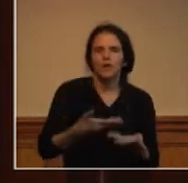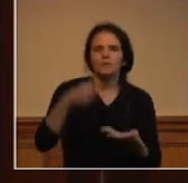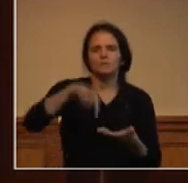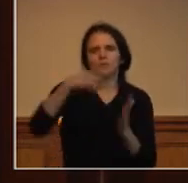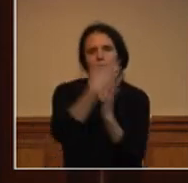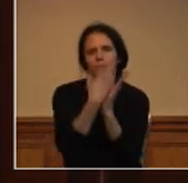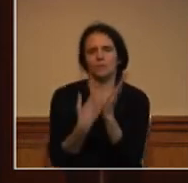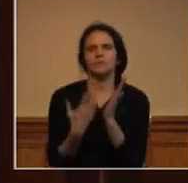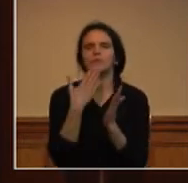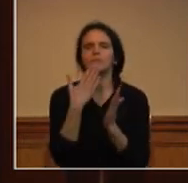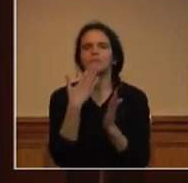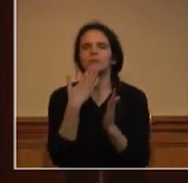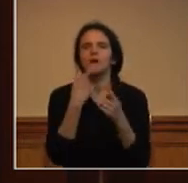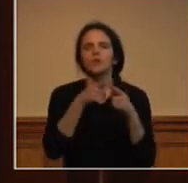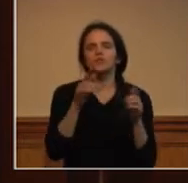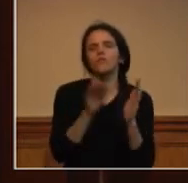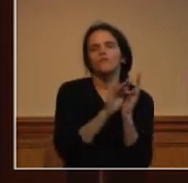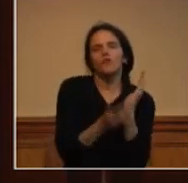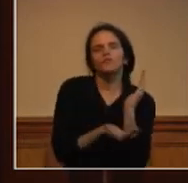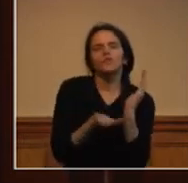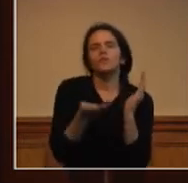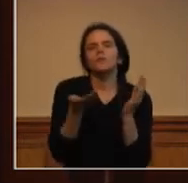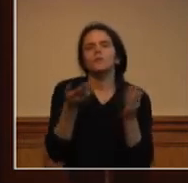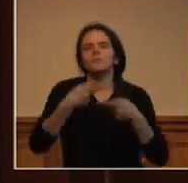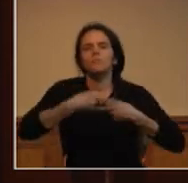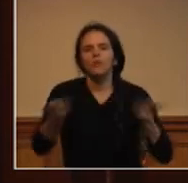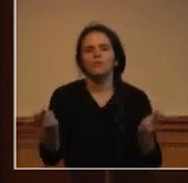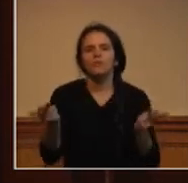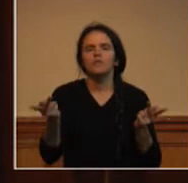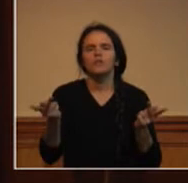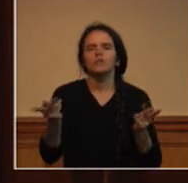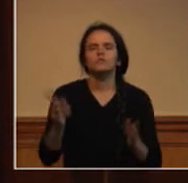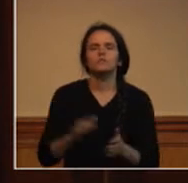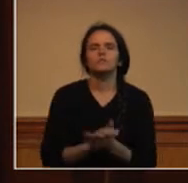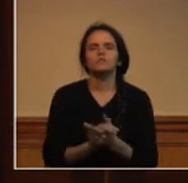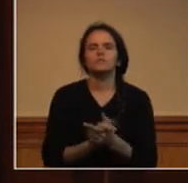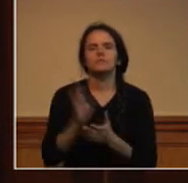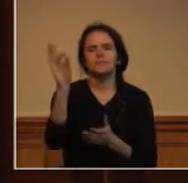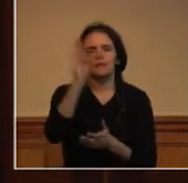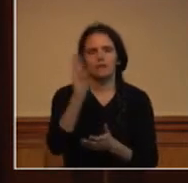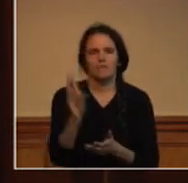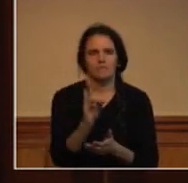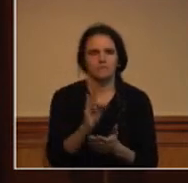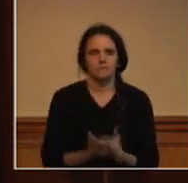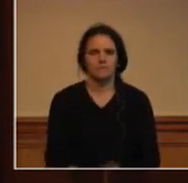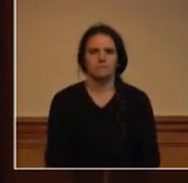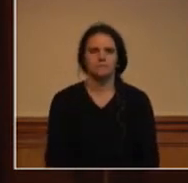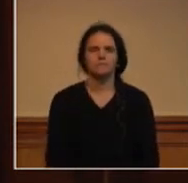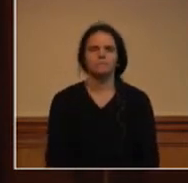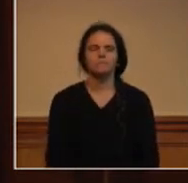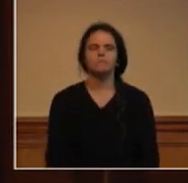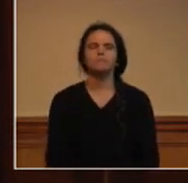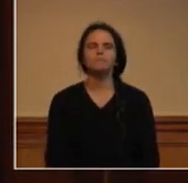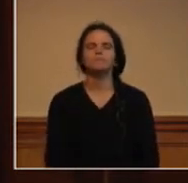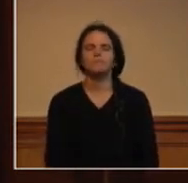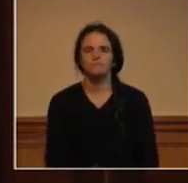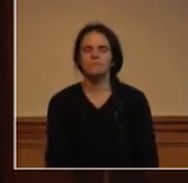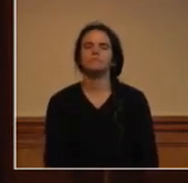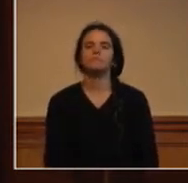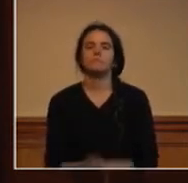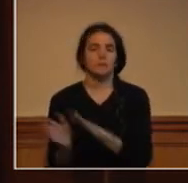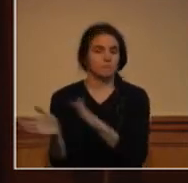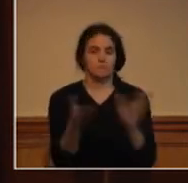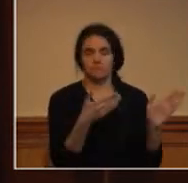como también fondos públicos a través del Servicio Nacional para la Discapacidad. Y pasado esto, que son